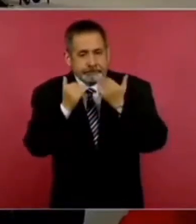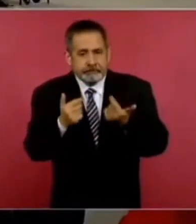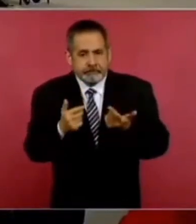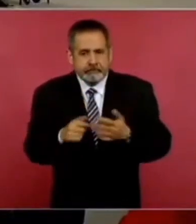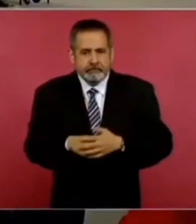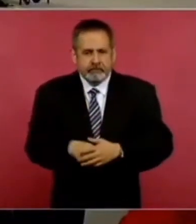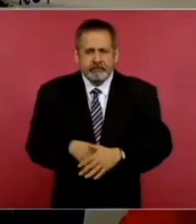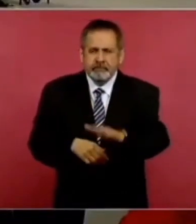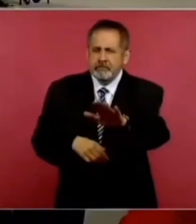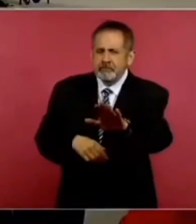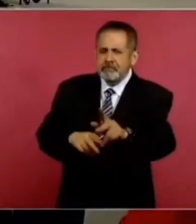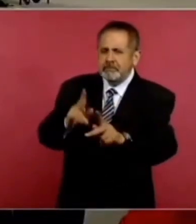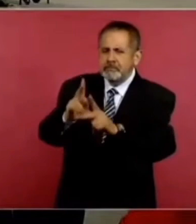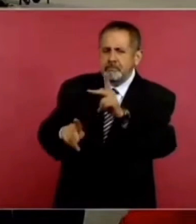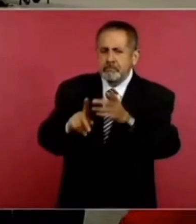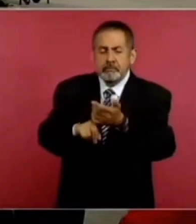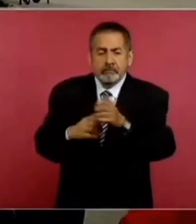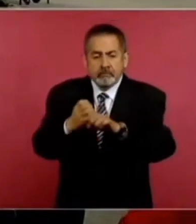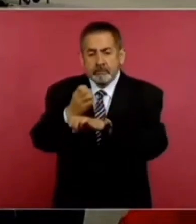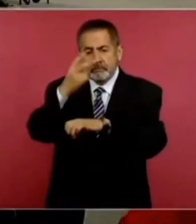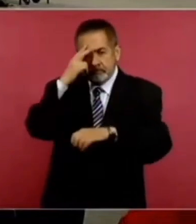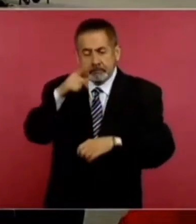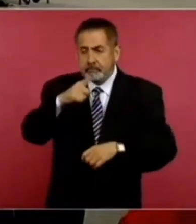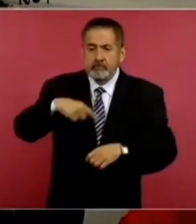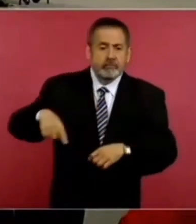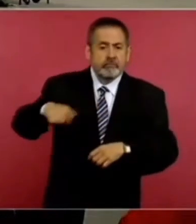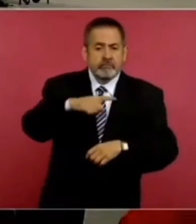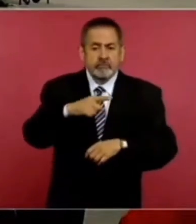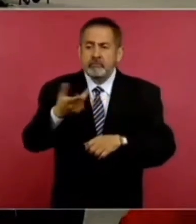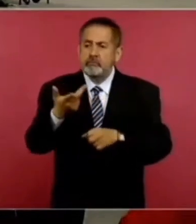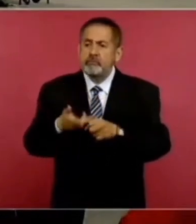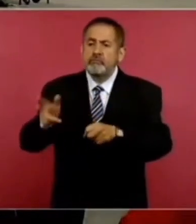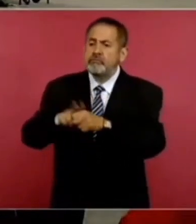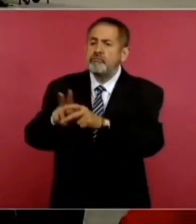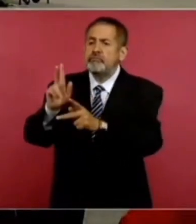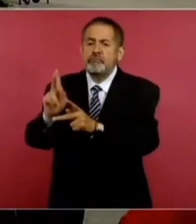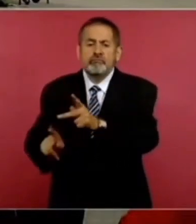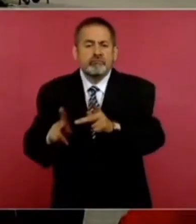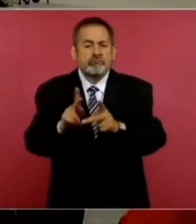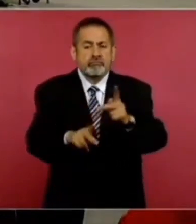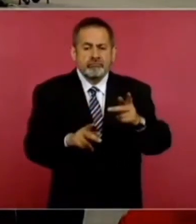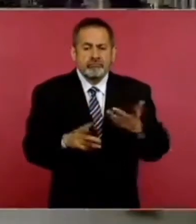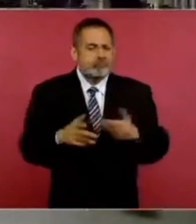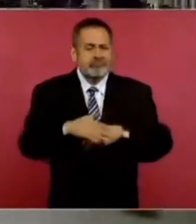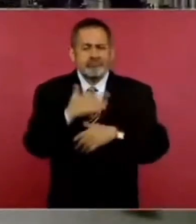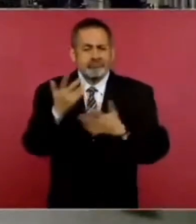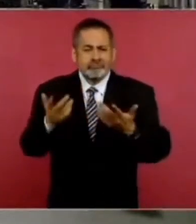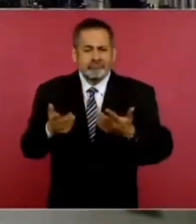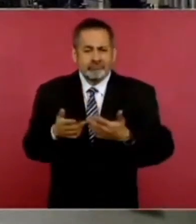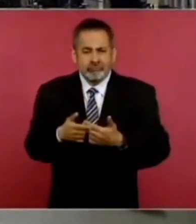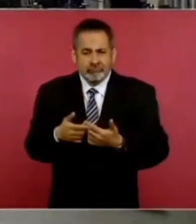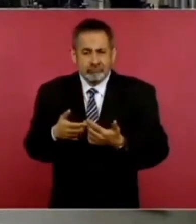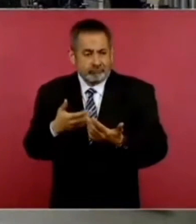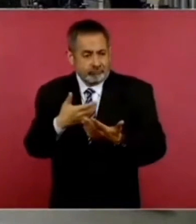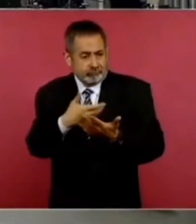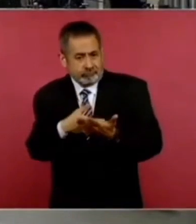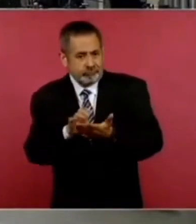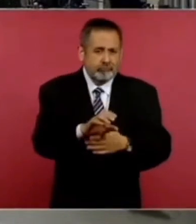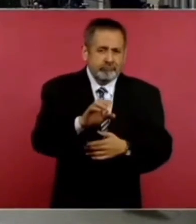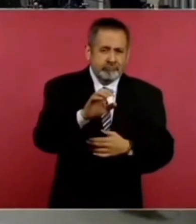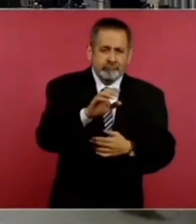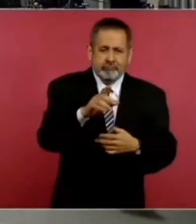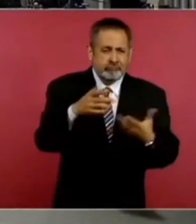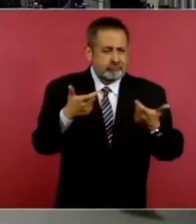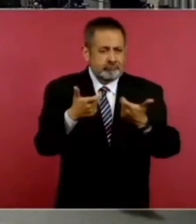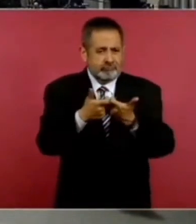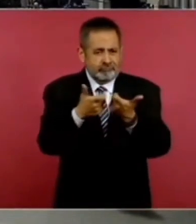Robledo, en ese tema del Estado de México, ¿estos hospitales inconclusos obedecen a inversiones entre IP y gobierno?